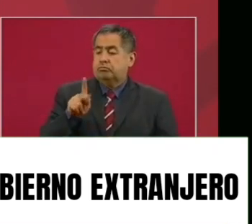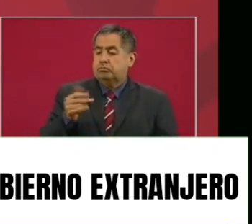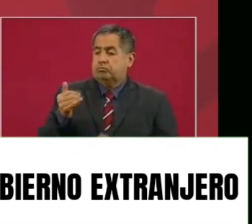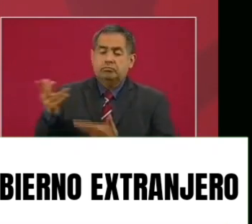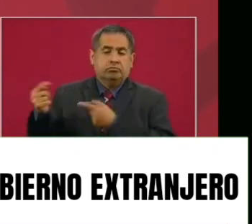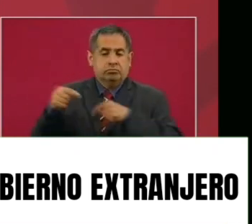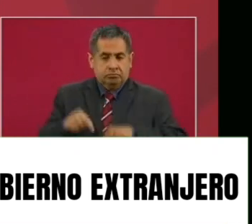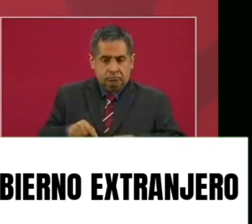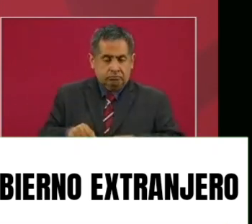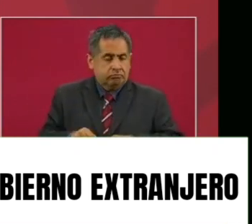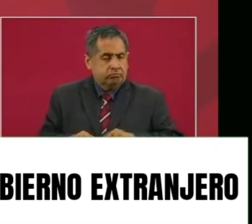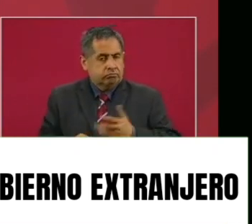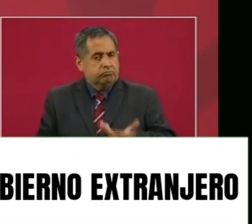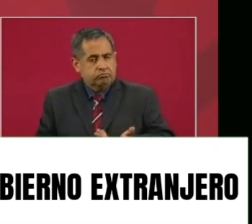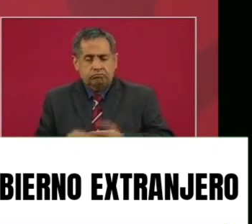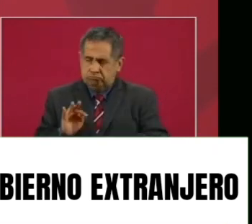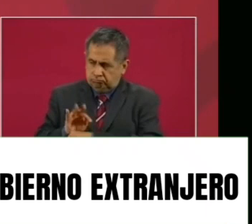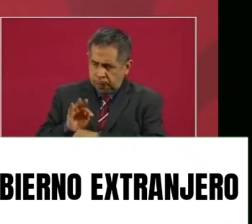recuperar,